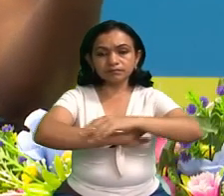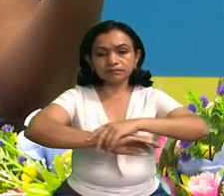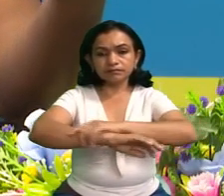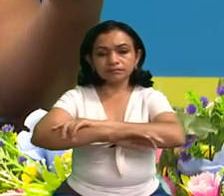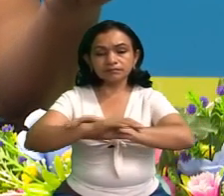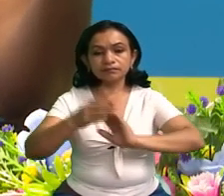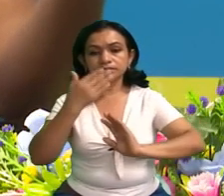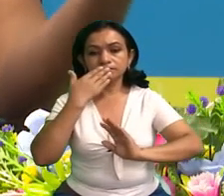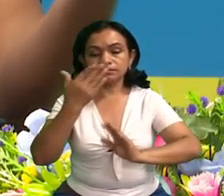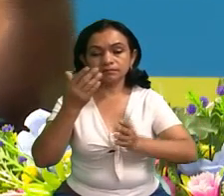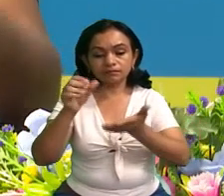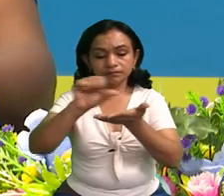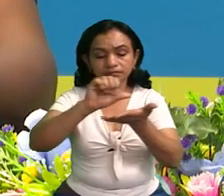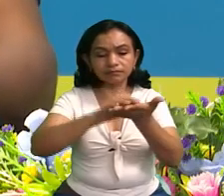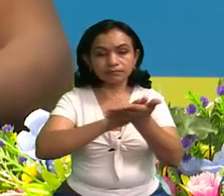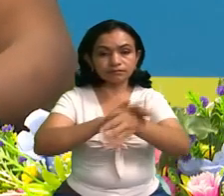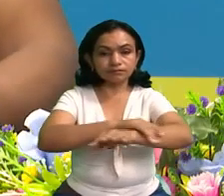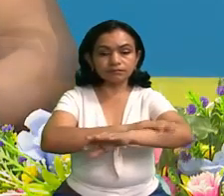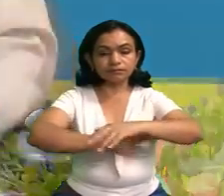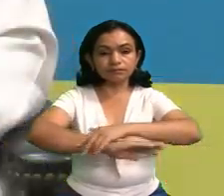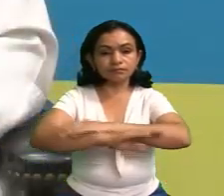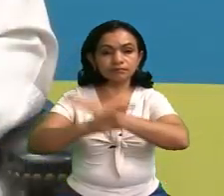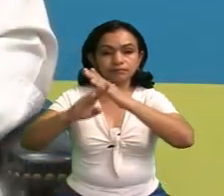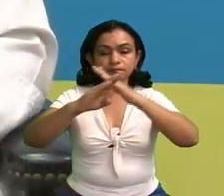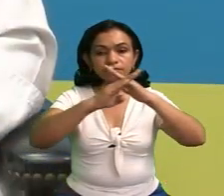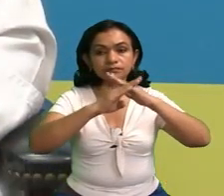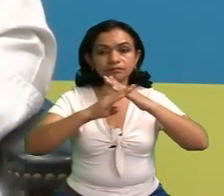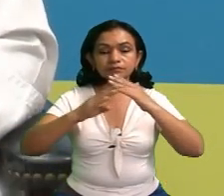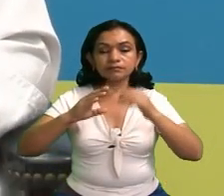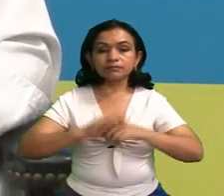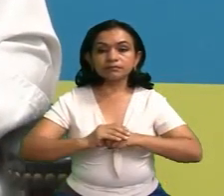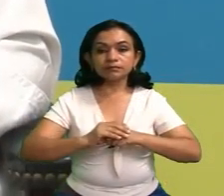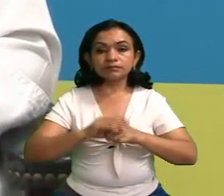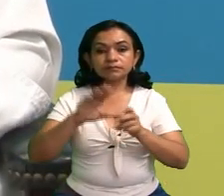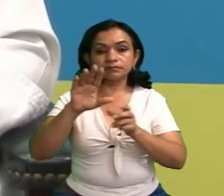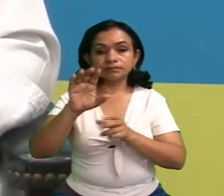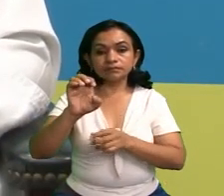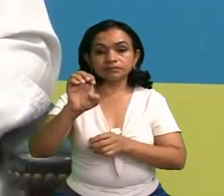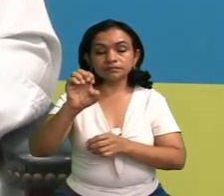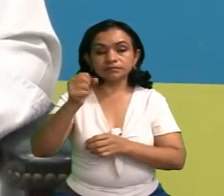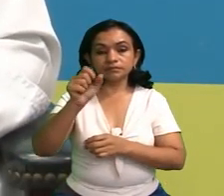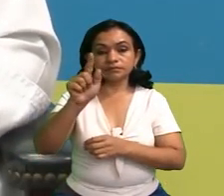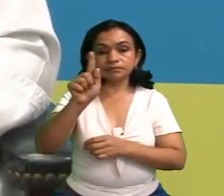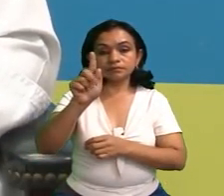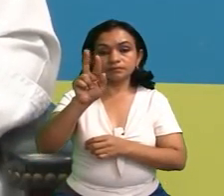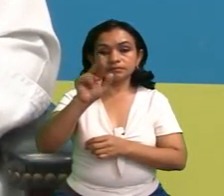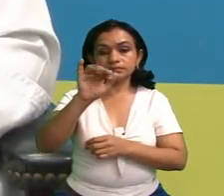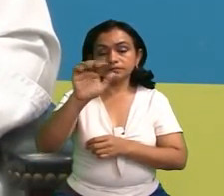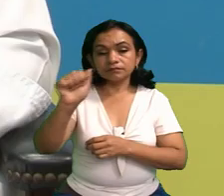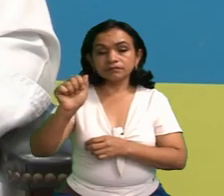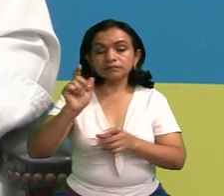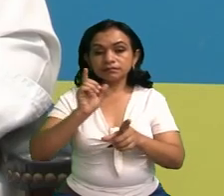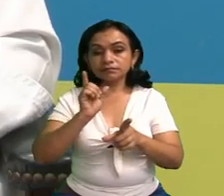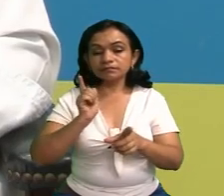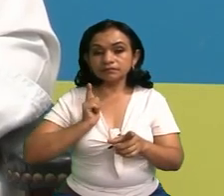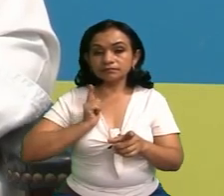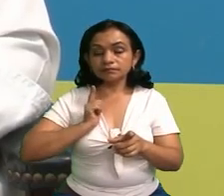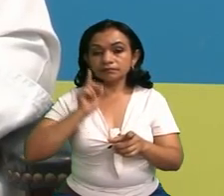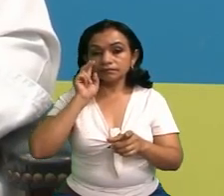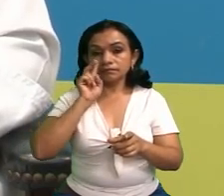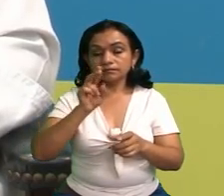buenas cremas para evitar estas estrías? De hecho, las estrías tienen que ver, como mencionábamos anteriormente, una